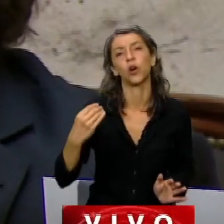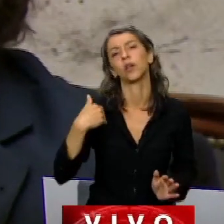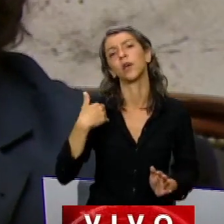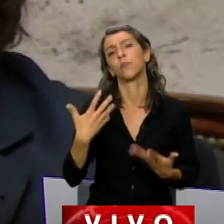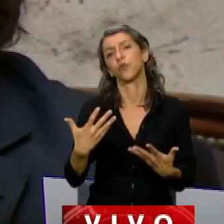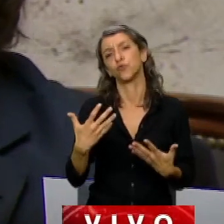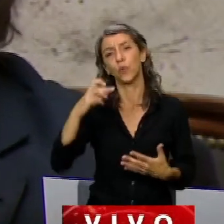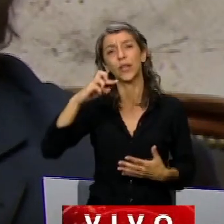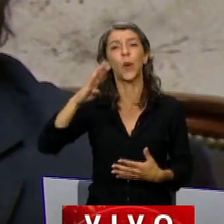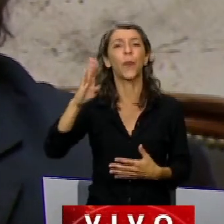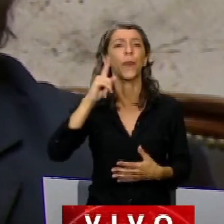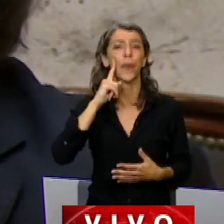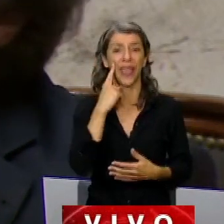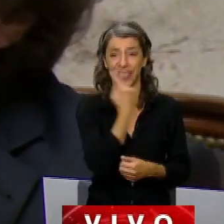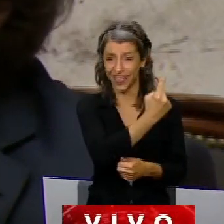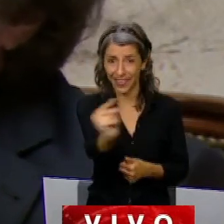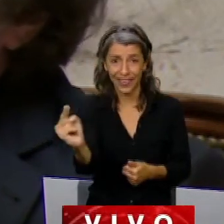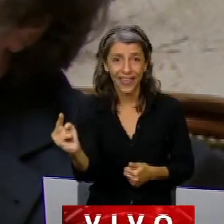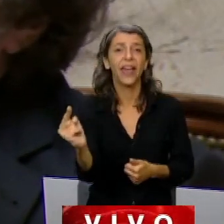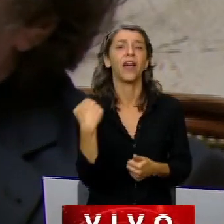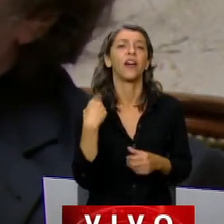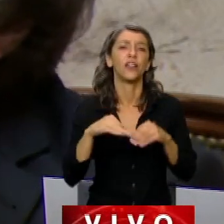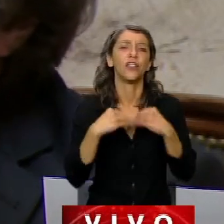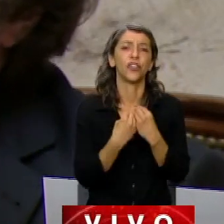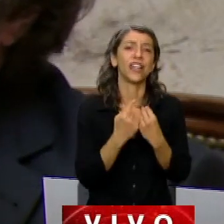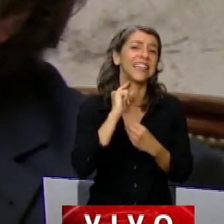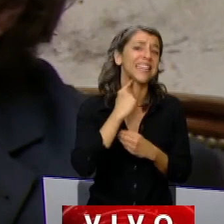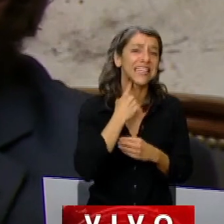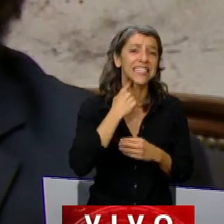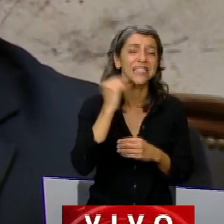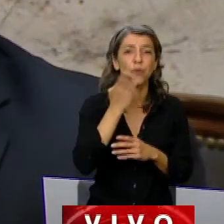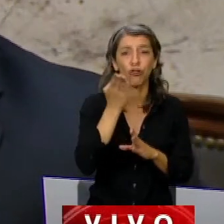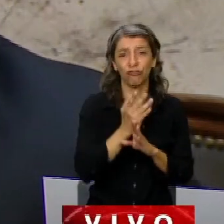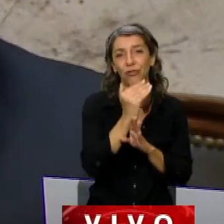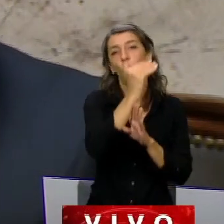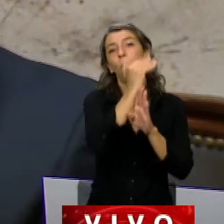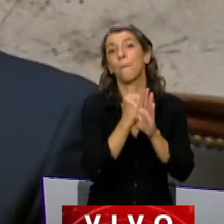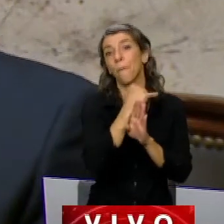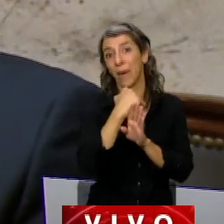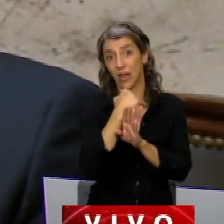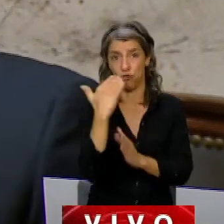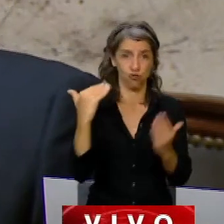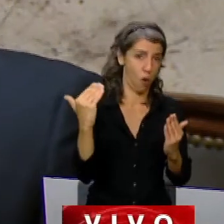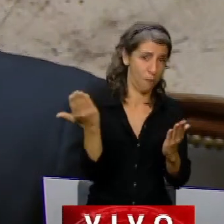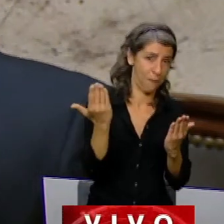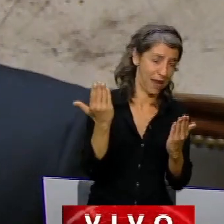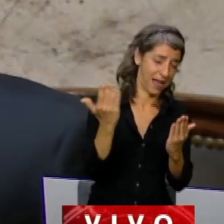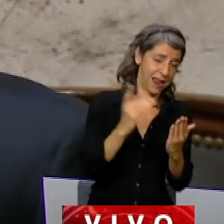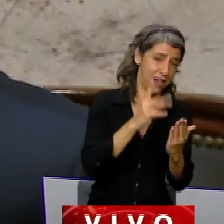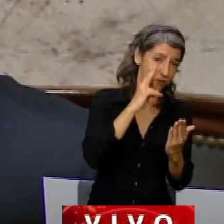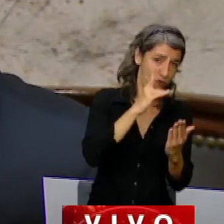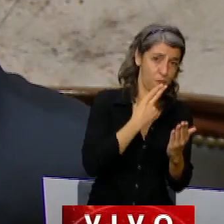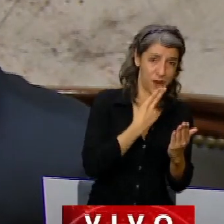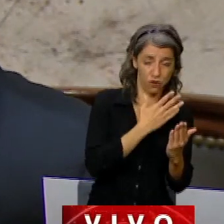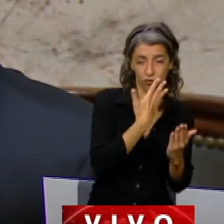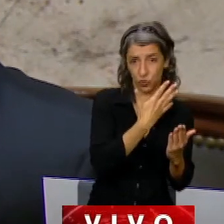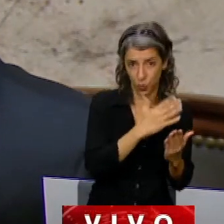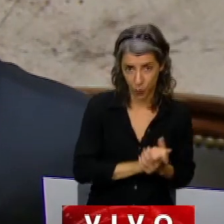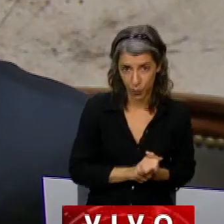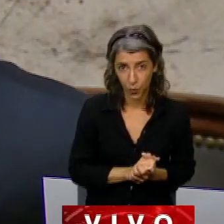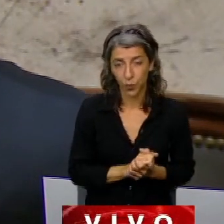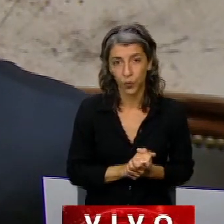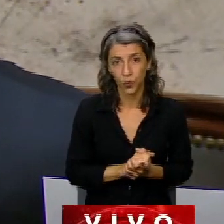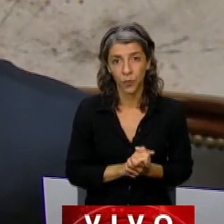per cápita está, que es lo que cuenta, 13% debajo del que teníamos en el 2011. Esto es